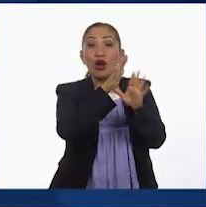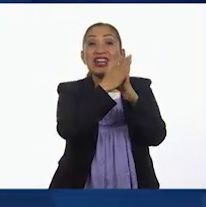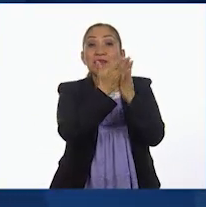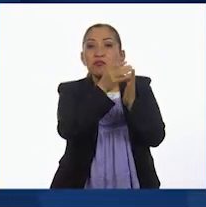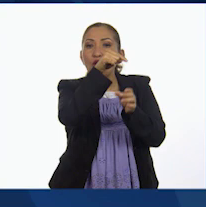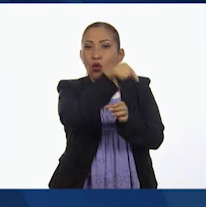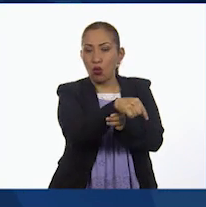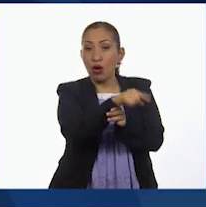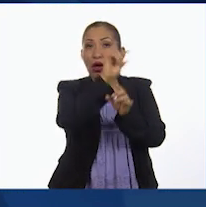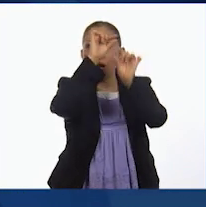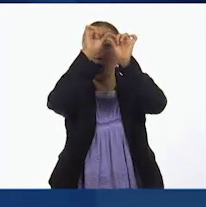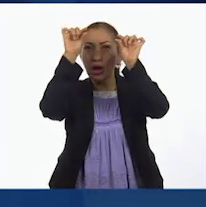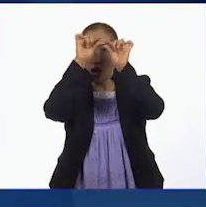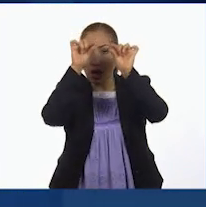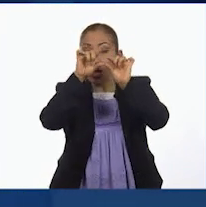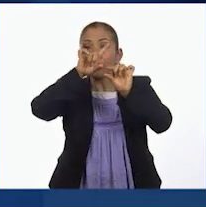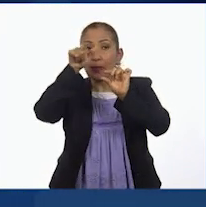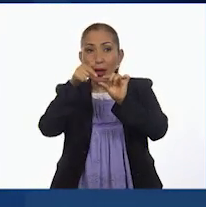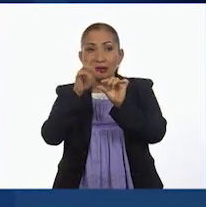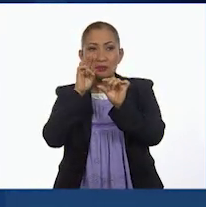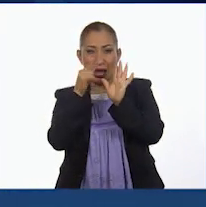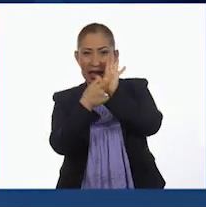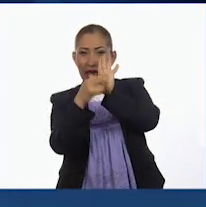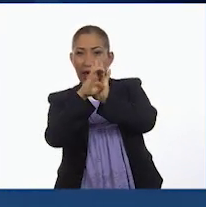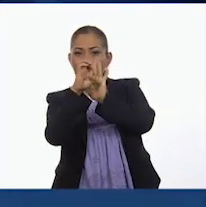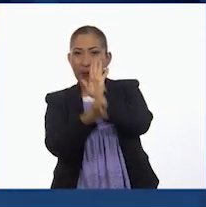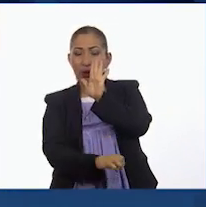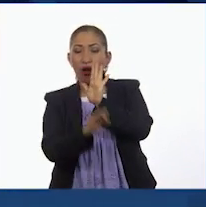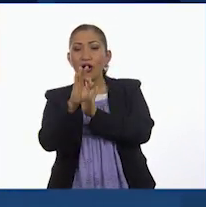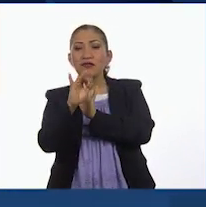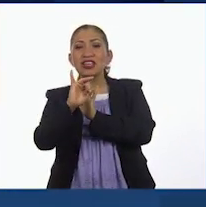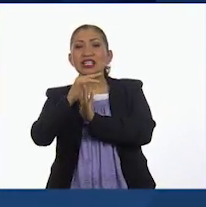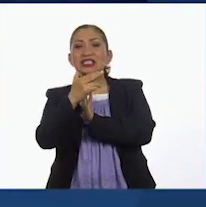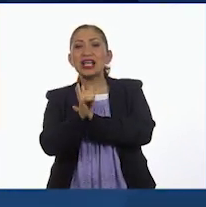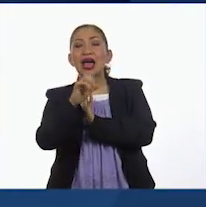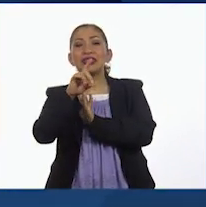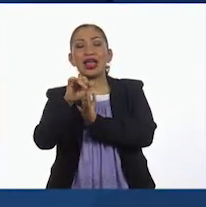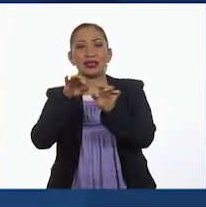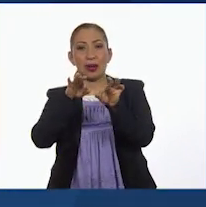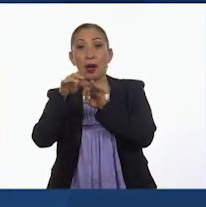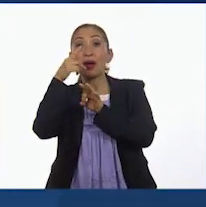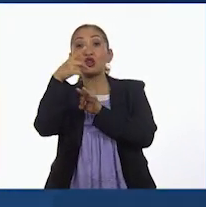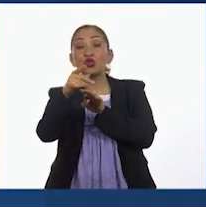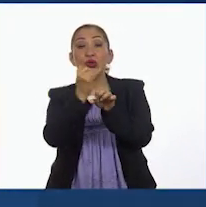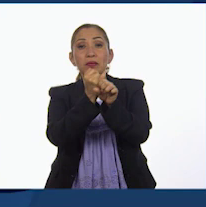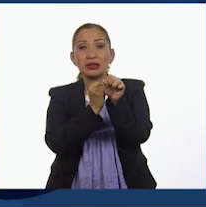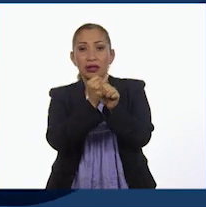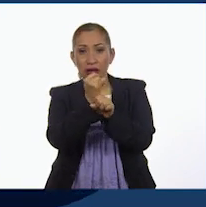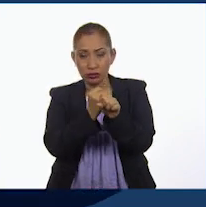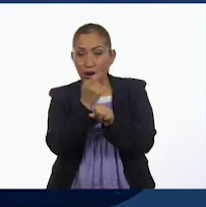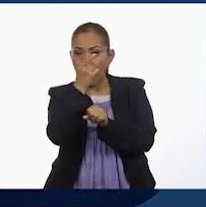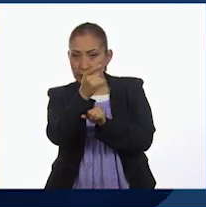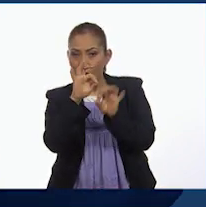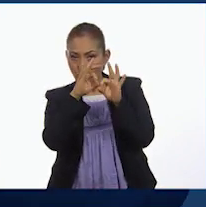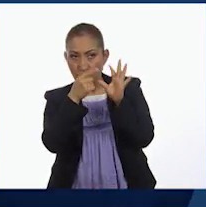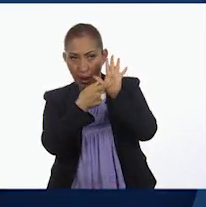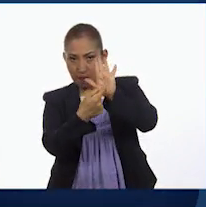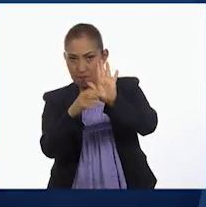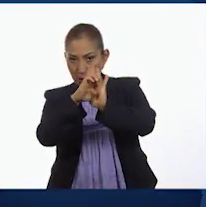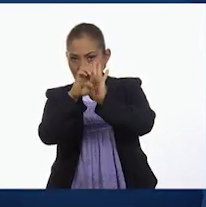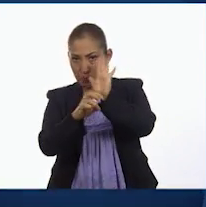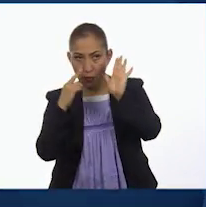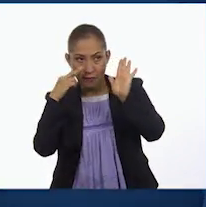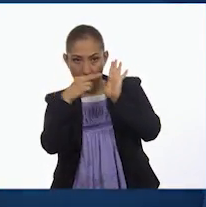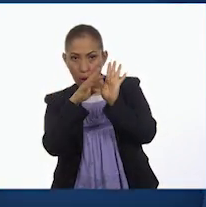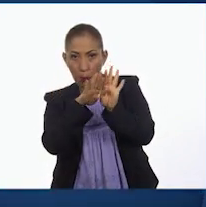ejemplo sobre cómo se debe hacer una ficha de trabajo, sobre todo ahorita para tu reportaje. Ese es el formato que te